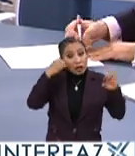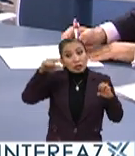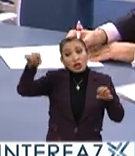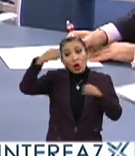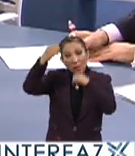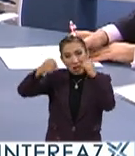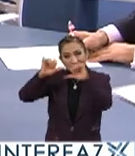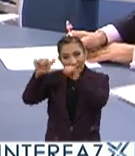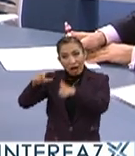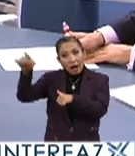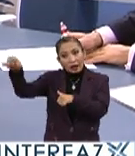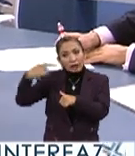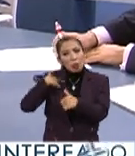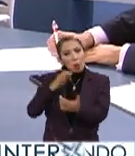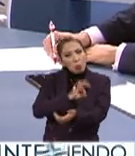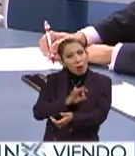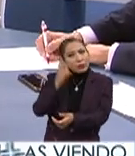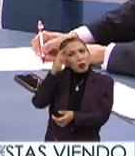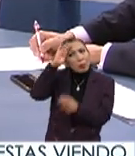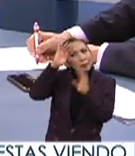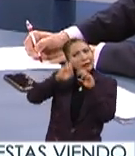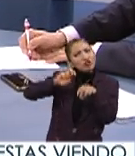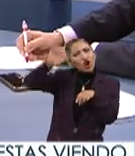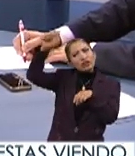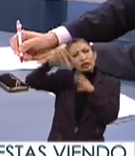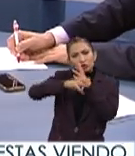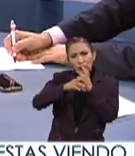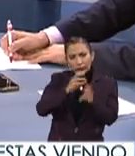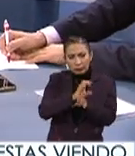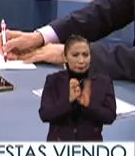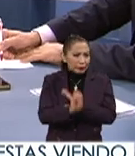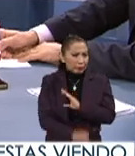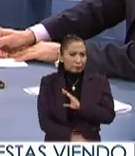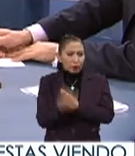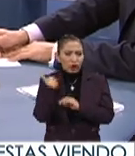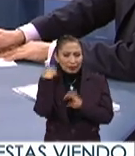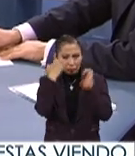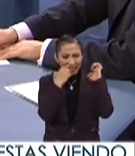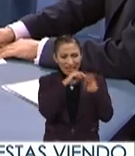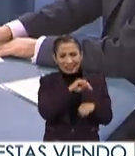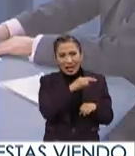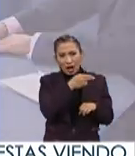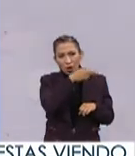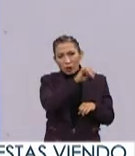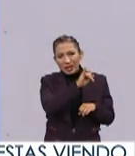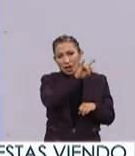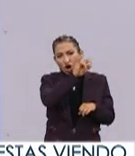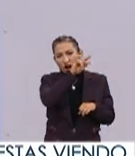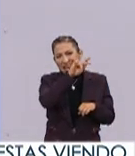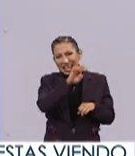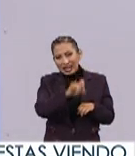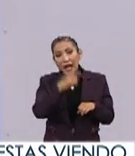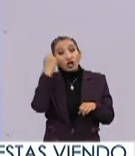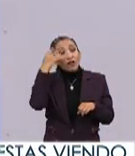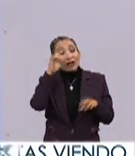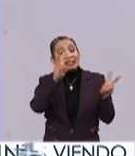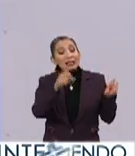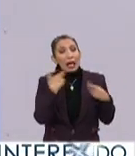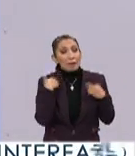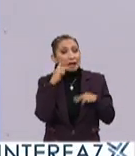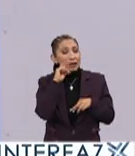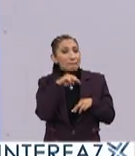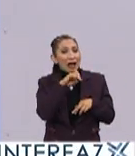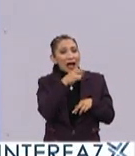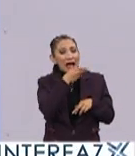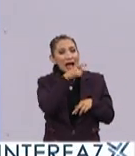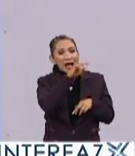las obras de arte nos den posibilidades de reflexionar sobre otras cosas. Por ejemplo, en torno a la exposición de Nahui-Olin tendremos una conferencia de la maestra